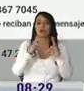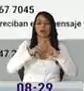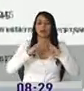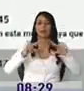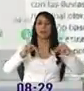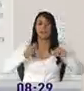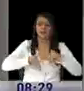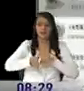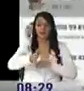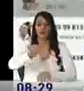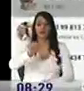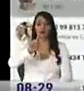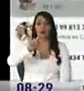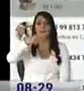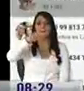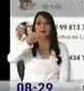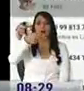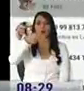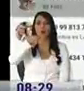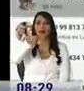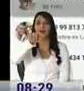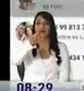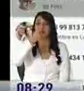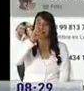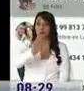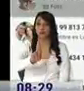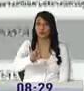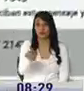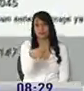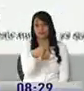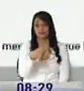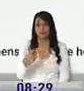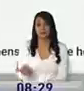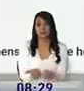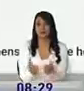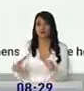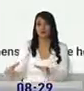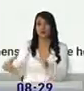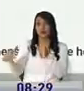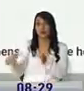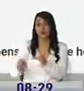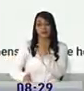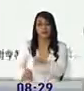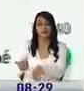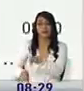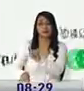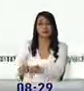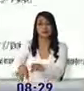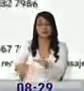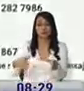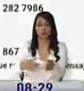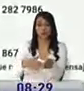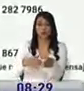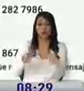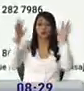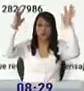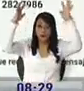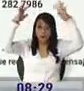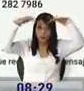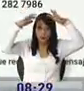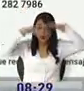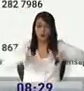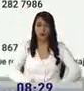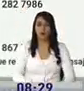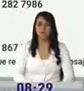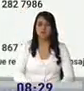en la chimba calle ahí son basureros prácticamente basureros as y claro yeve y es el Por qué